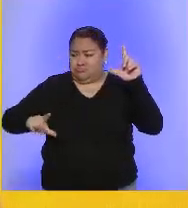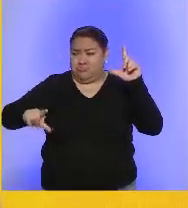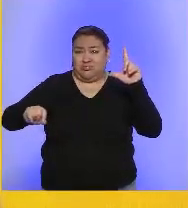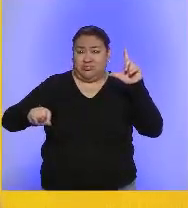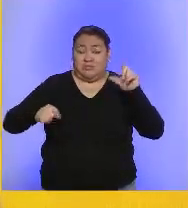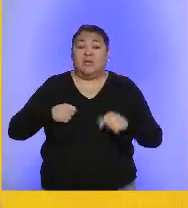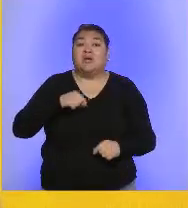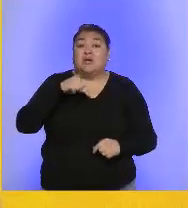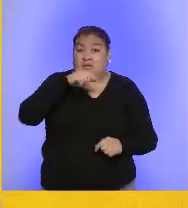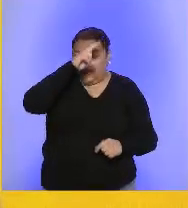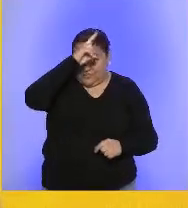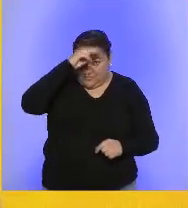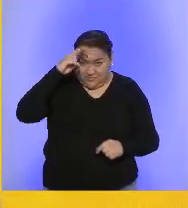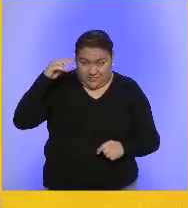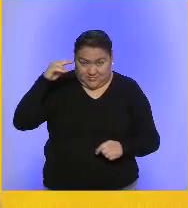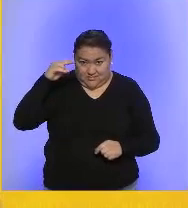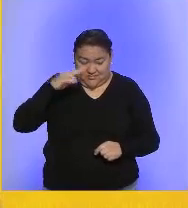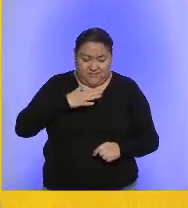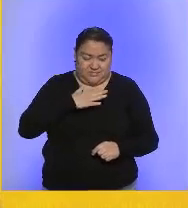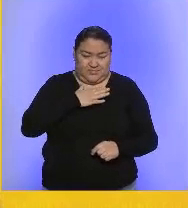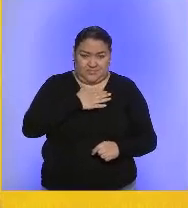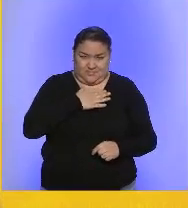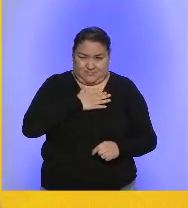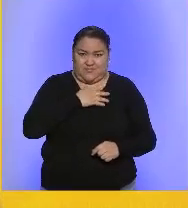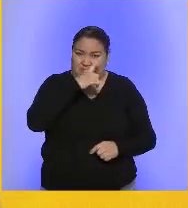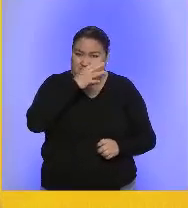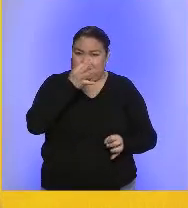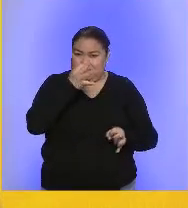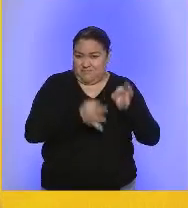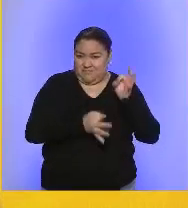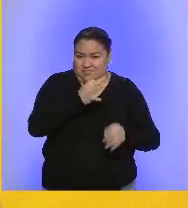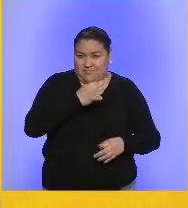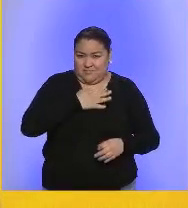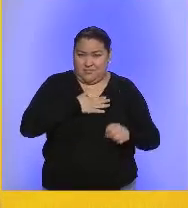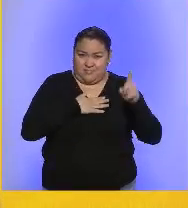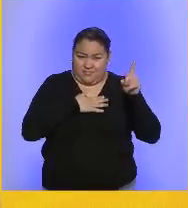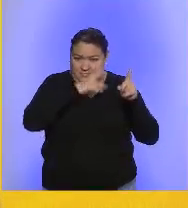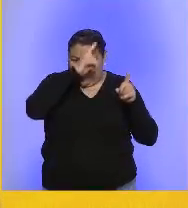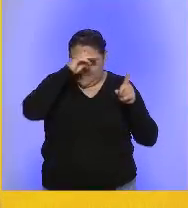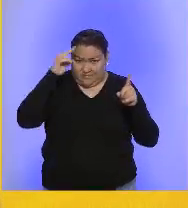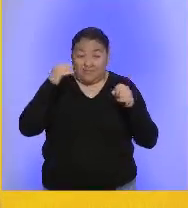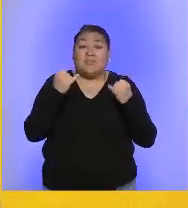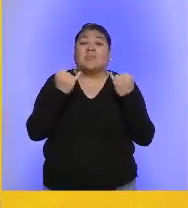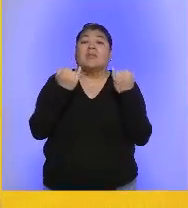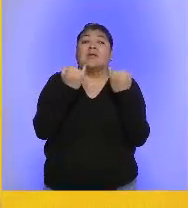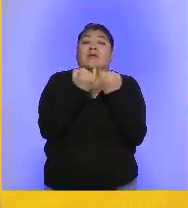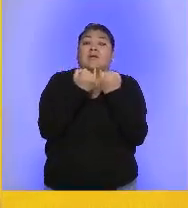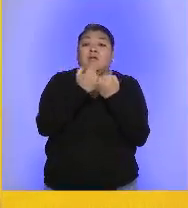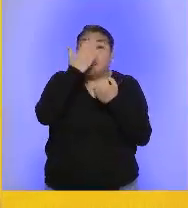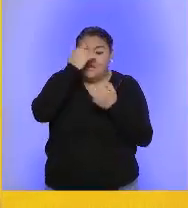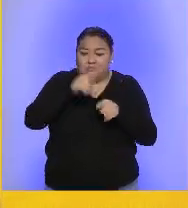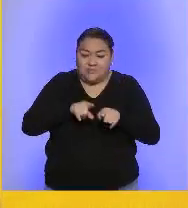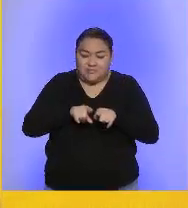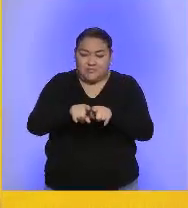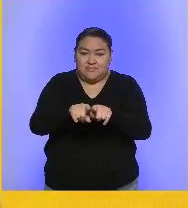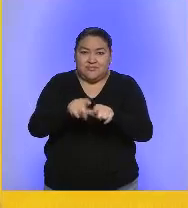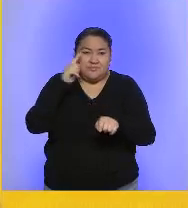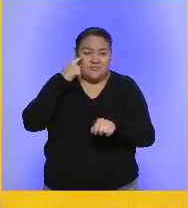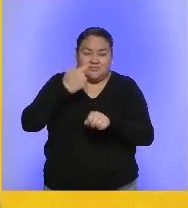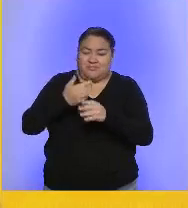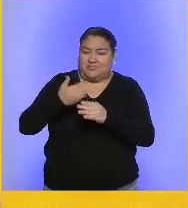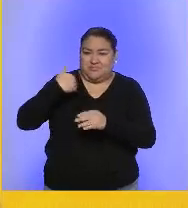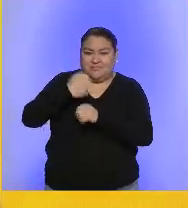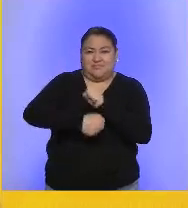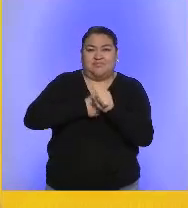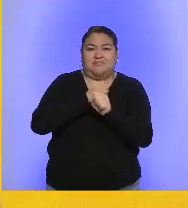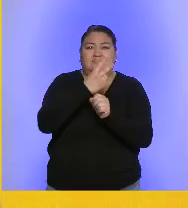yo imparto justicia, coincidimos por primera vez a partir de la reforma del 2014 con las elecciones